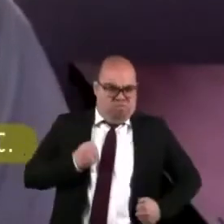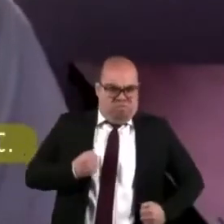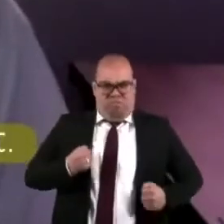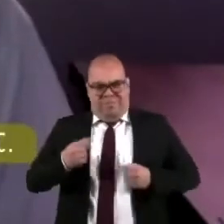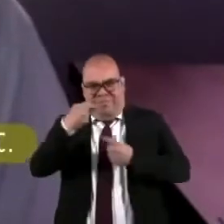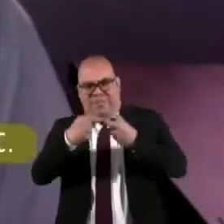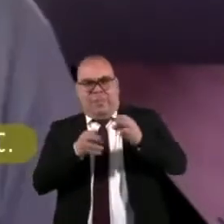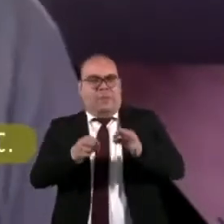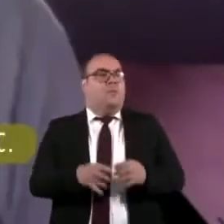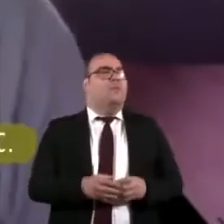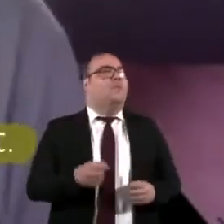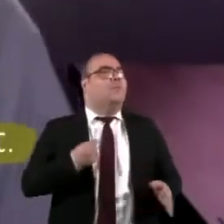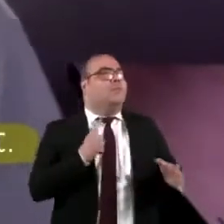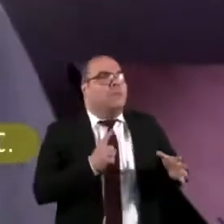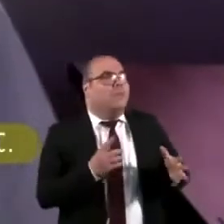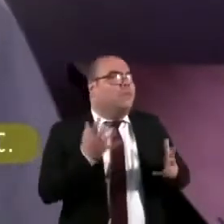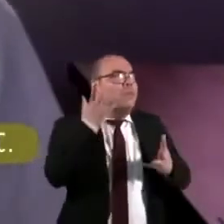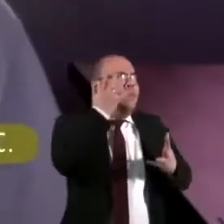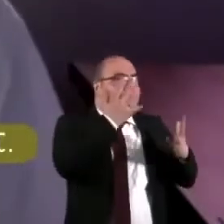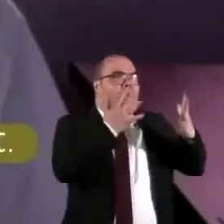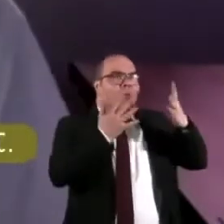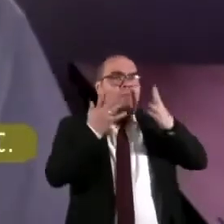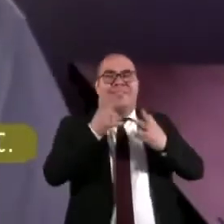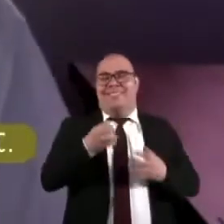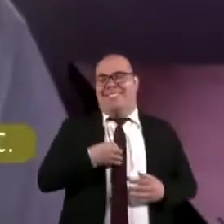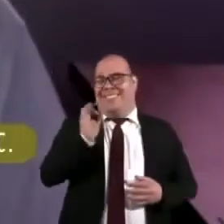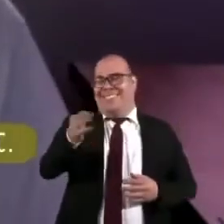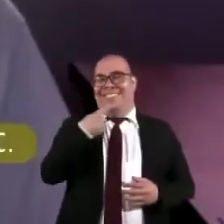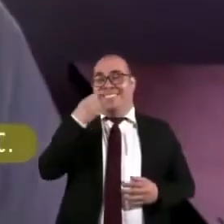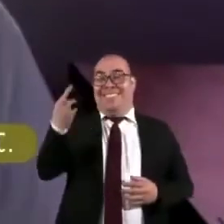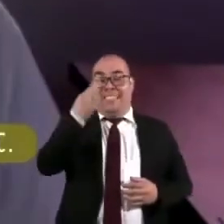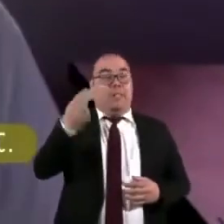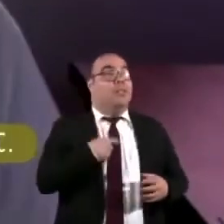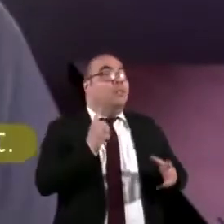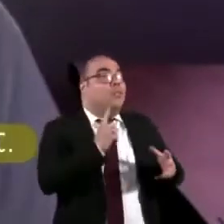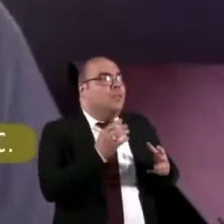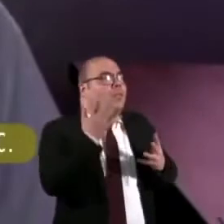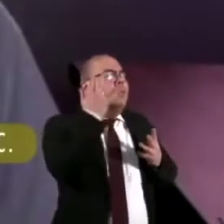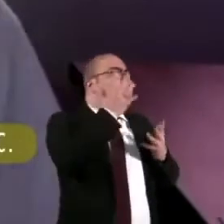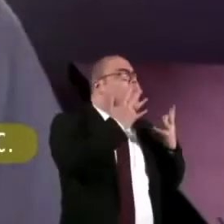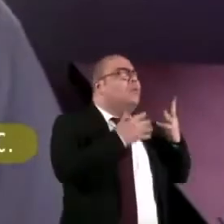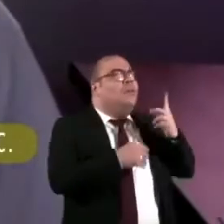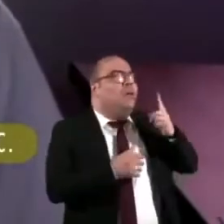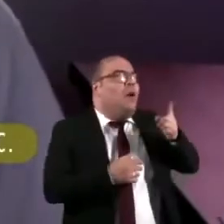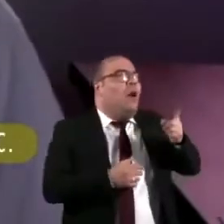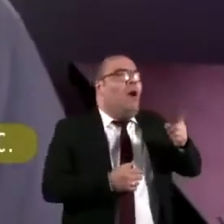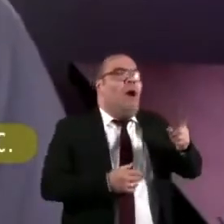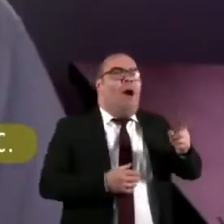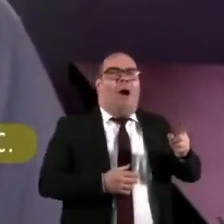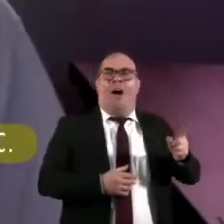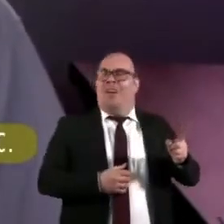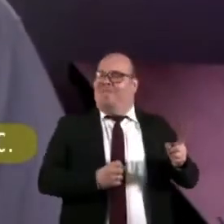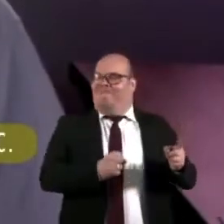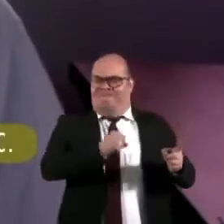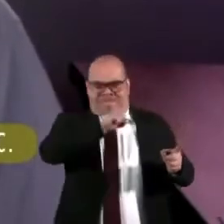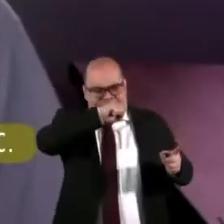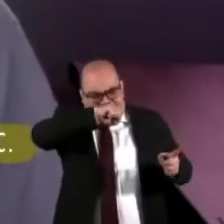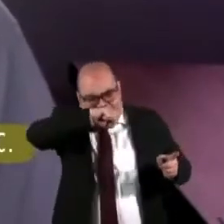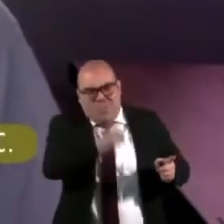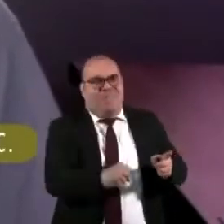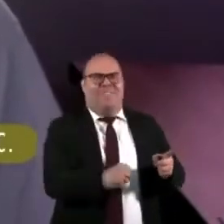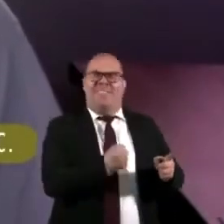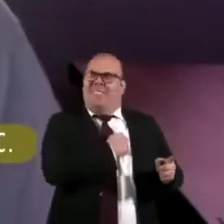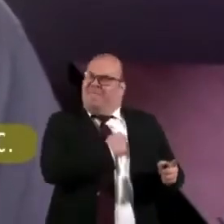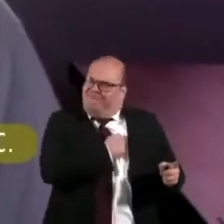llegué, y les digo, y lo repito siempre, yo llego y me enamoré de esa comunidad, me enamoré por la